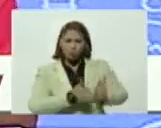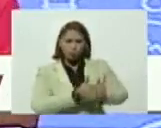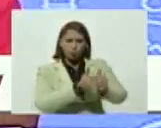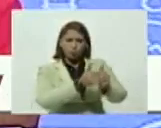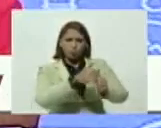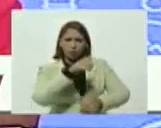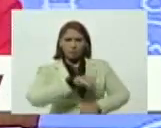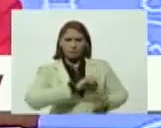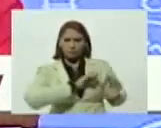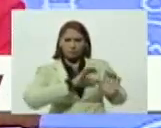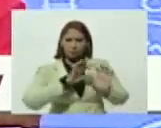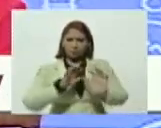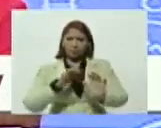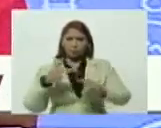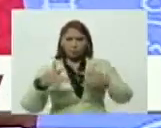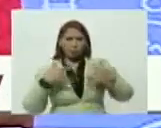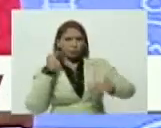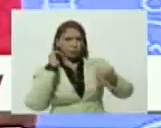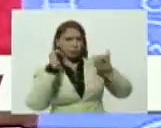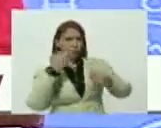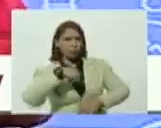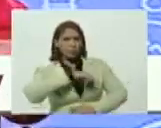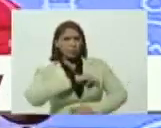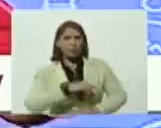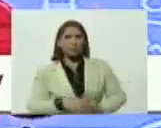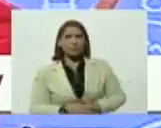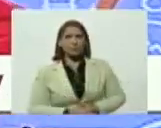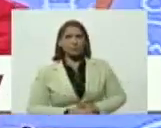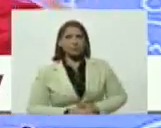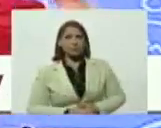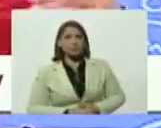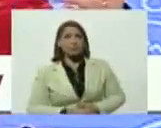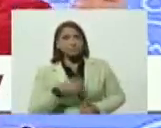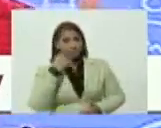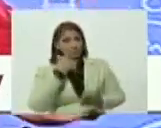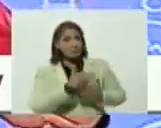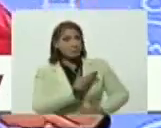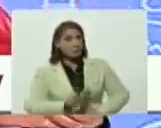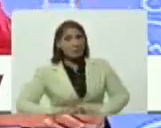en esta celebración nuestra. Mire, presidente,